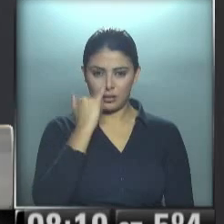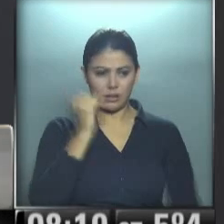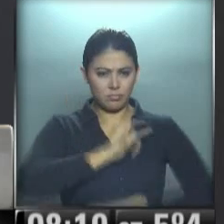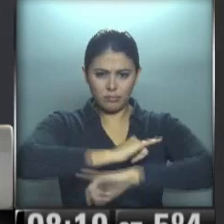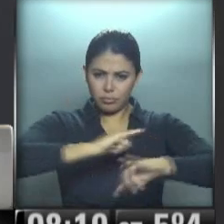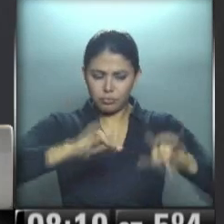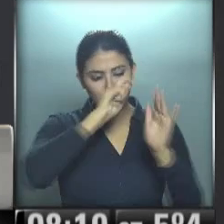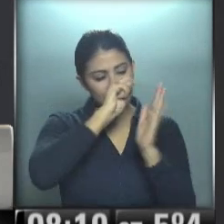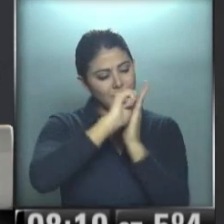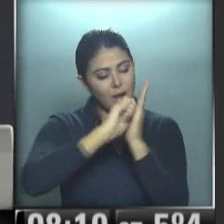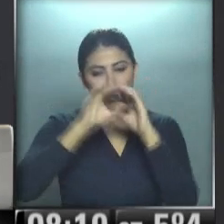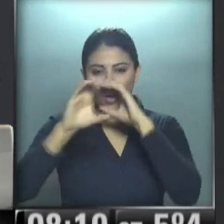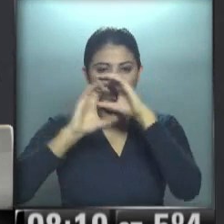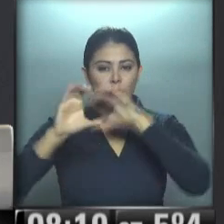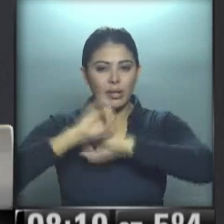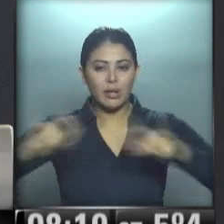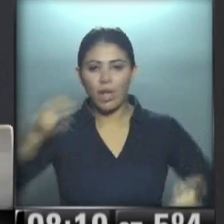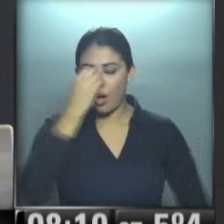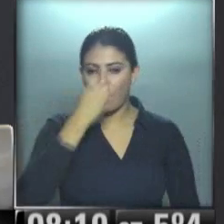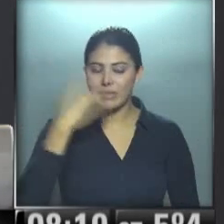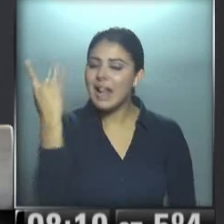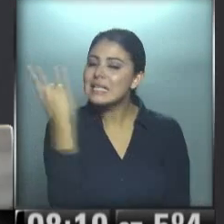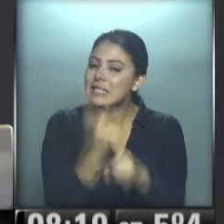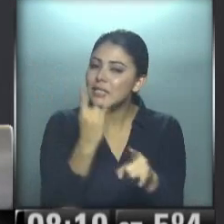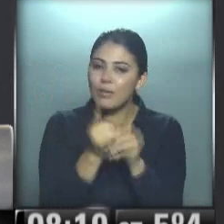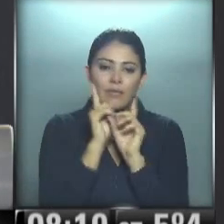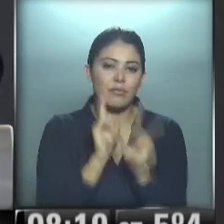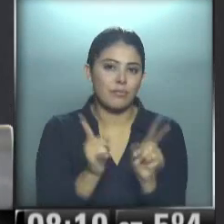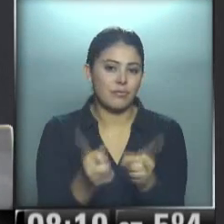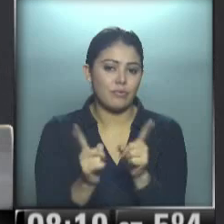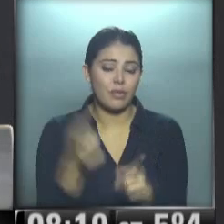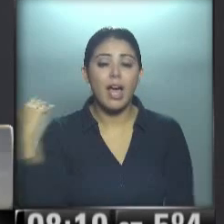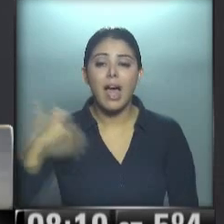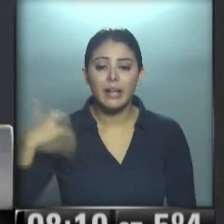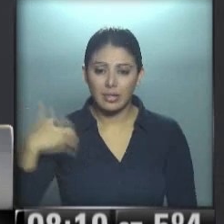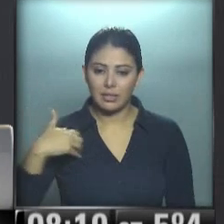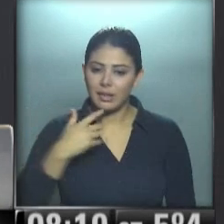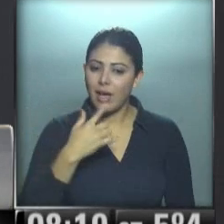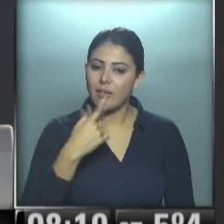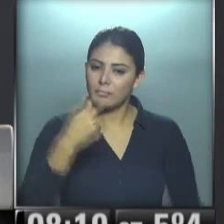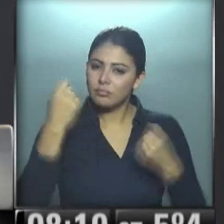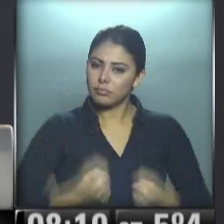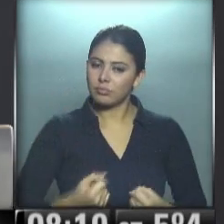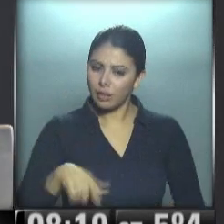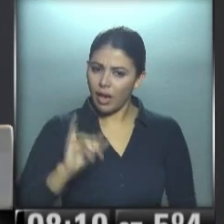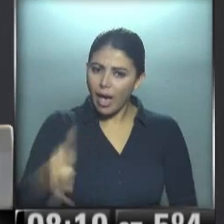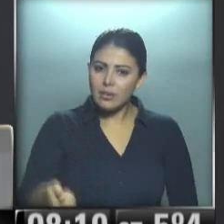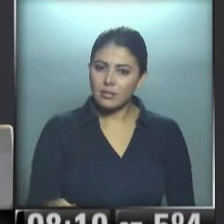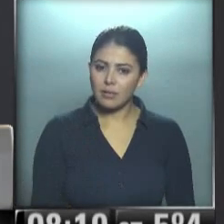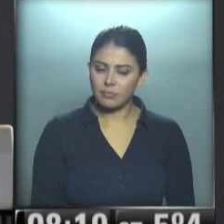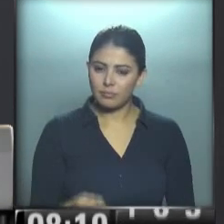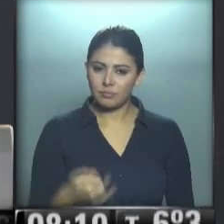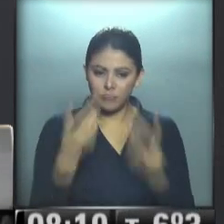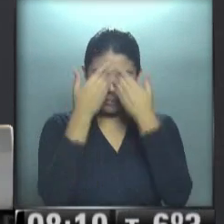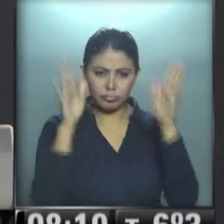solicitada y a través de comunicados de carácter oficial siempre es la misma la república argentina sostiene que está dispuesta y